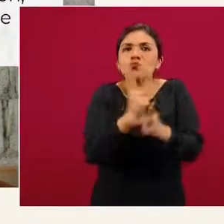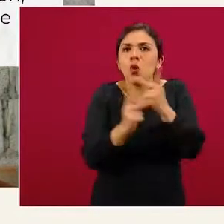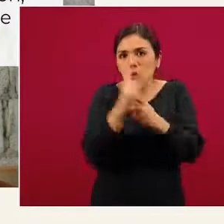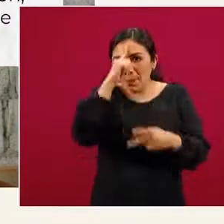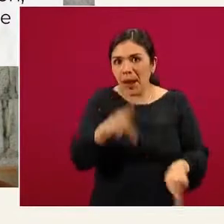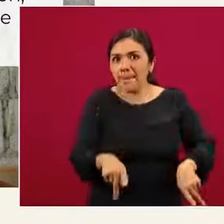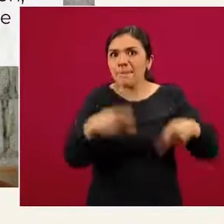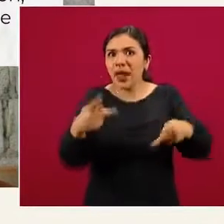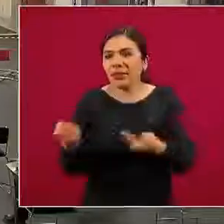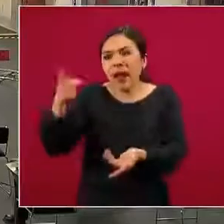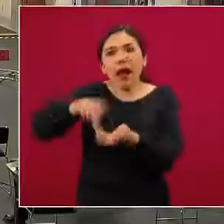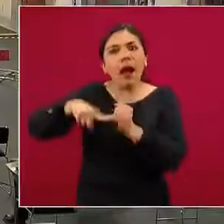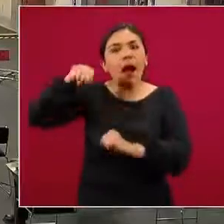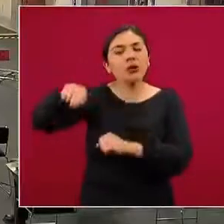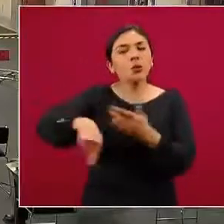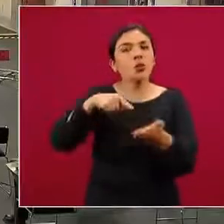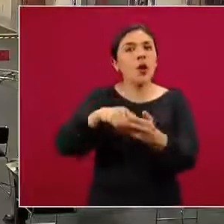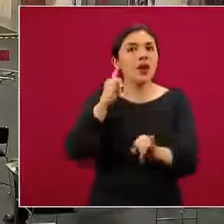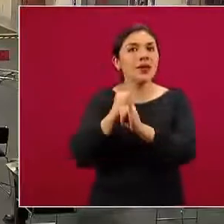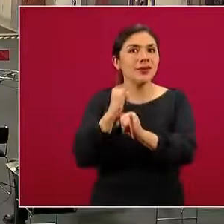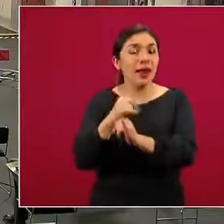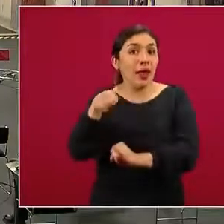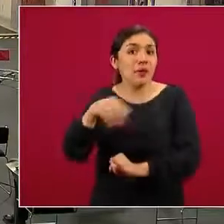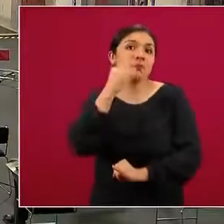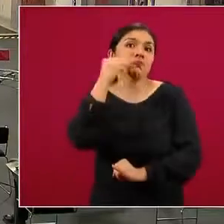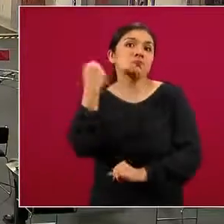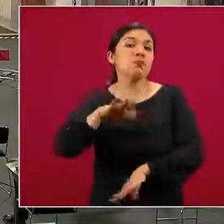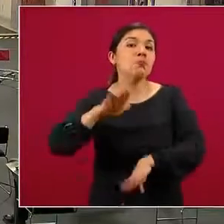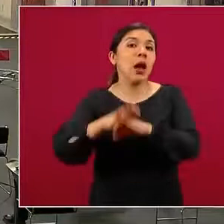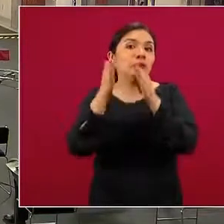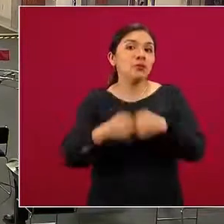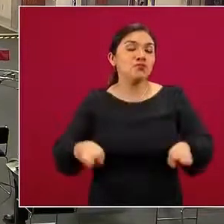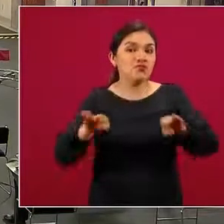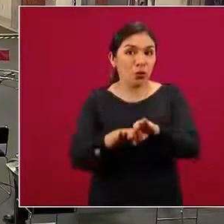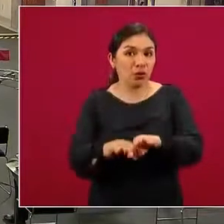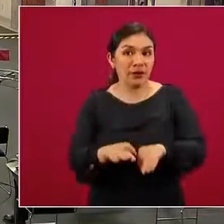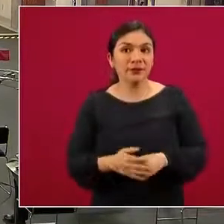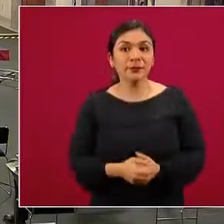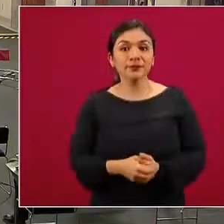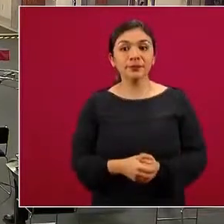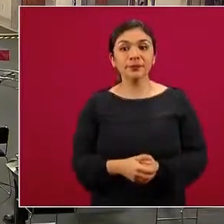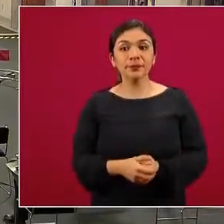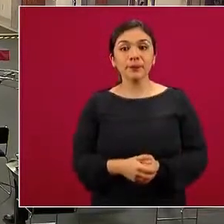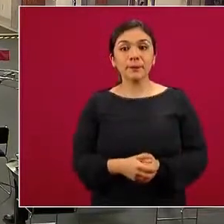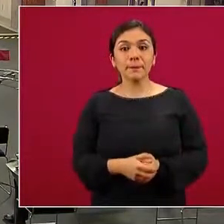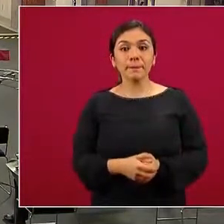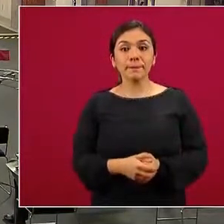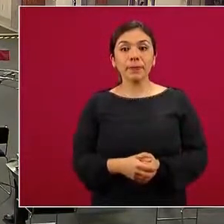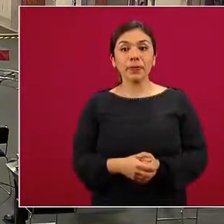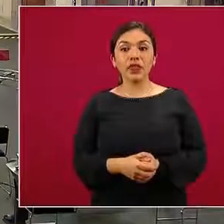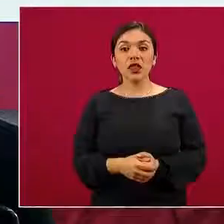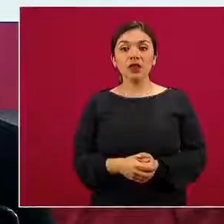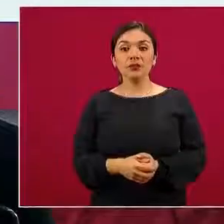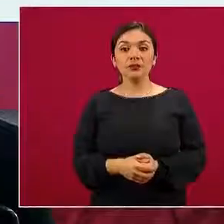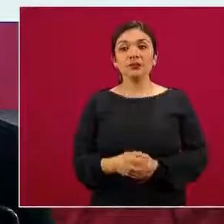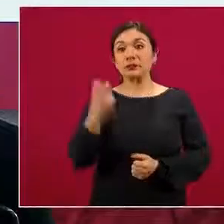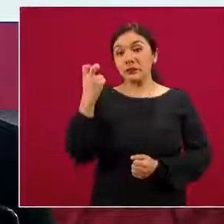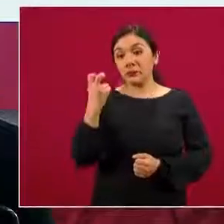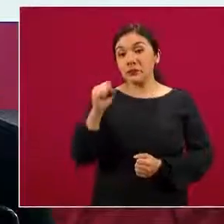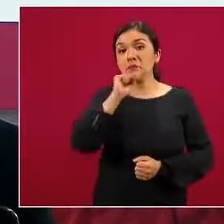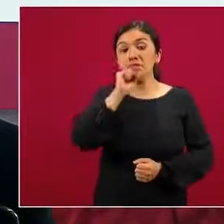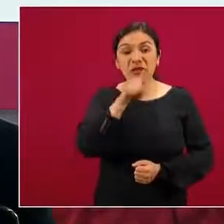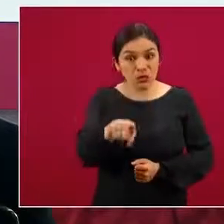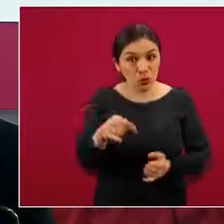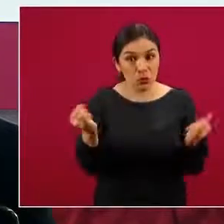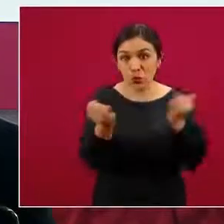en esta plataforma resultaba muy importante. La que sigue. De esta misma